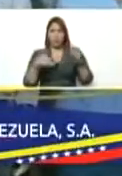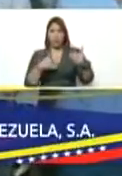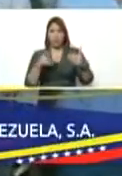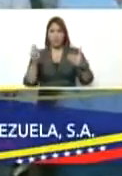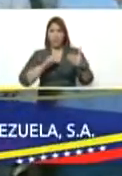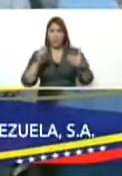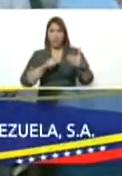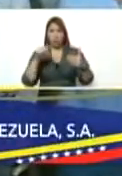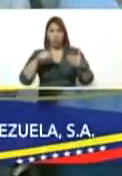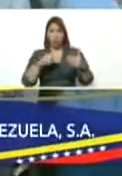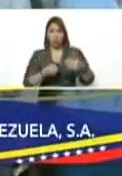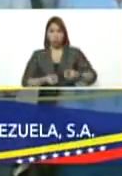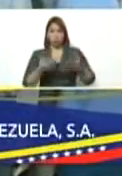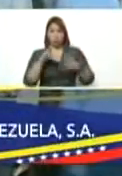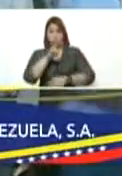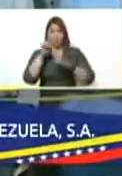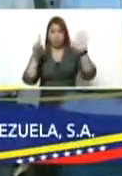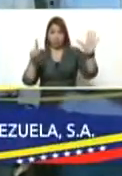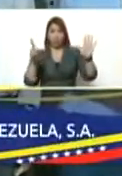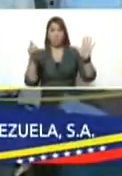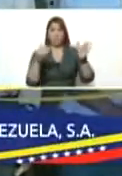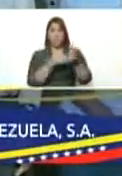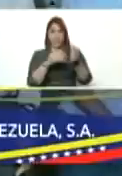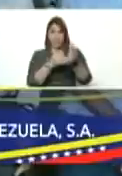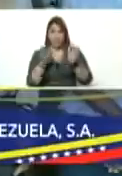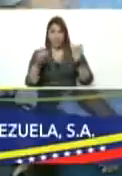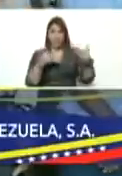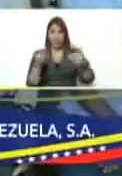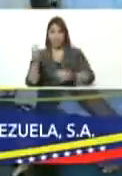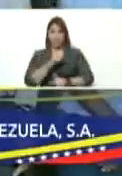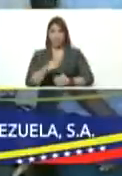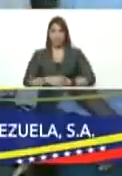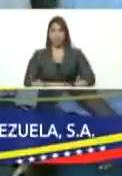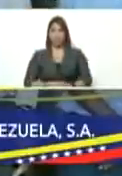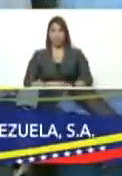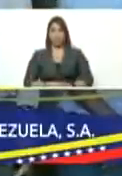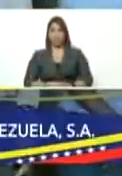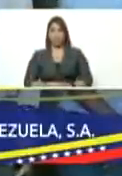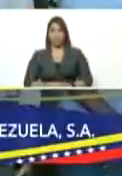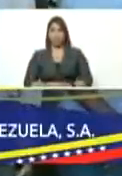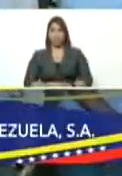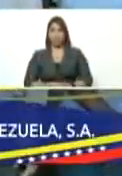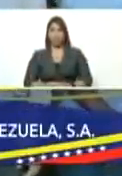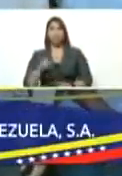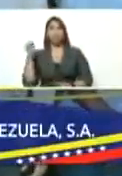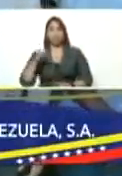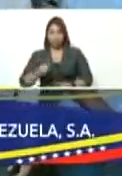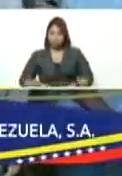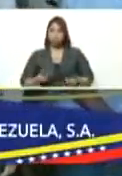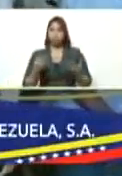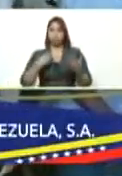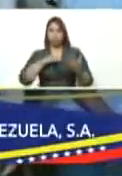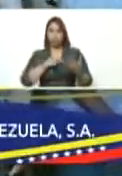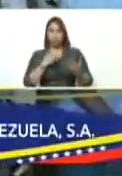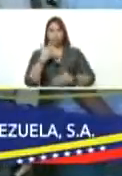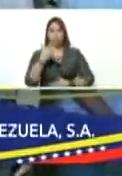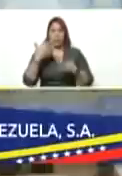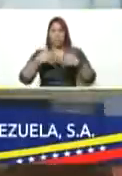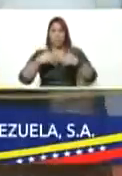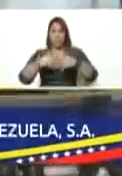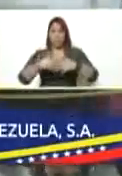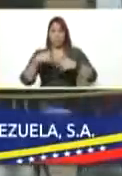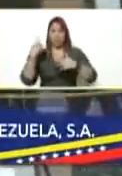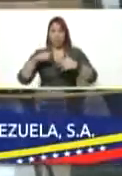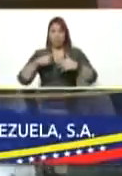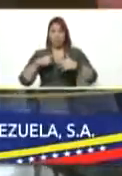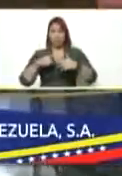estamos llegando con 26.000 cajas al mes. Me dirá usted, bueno, la cuenta no me dan. Sí le dan, presidente, porque tenemos tres empresas, porque